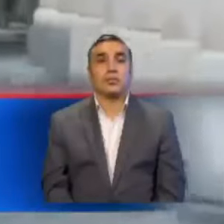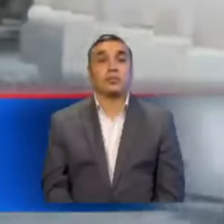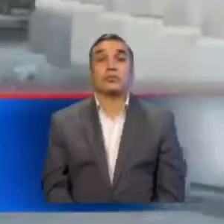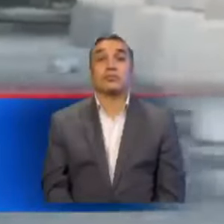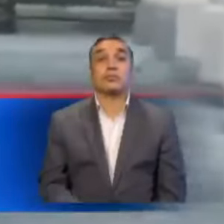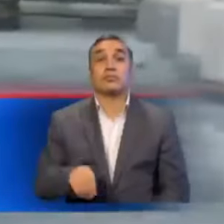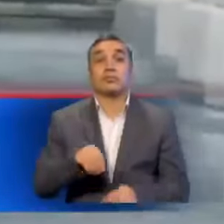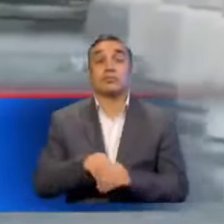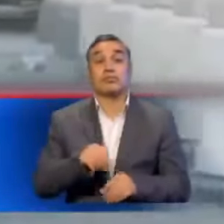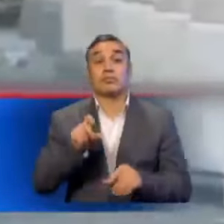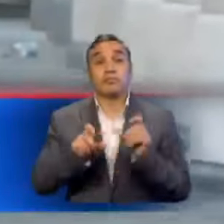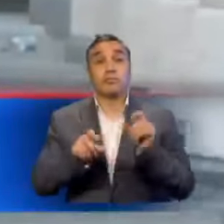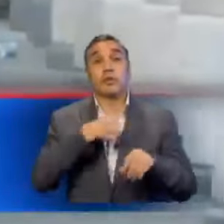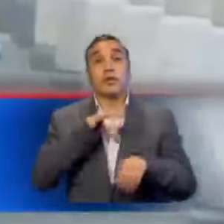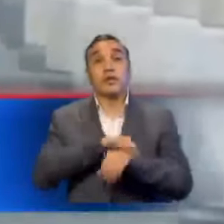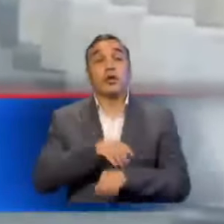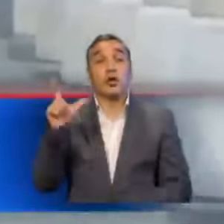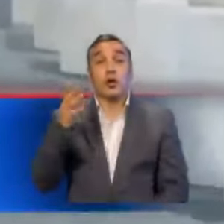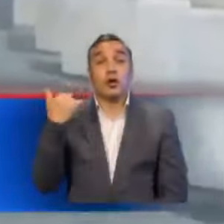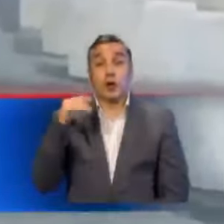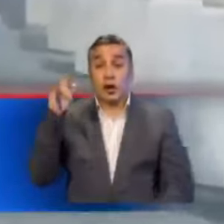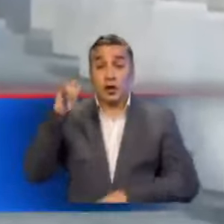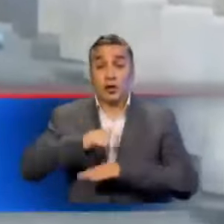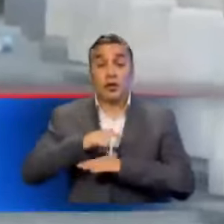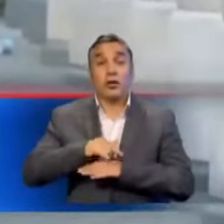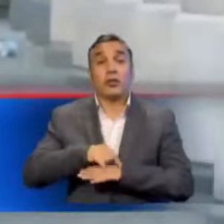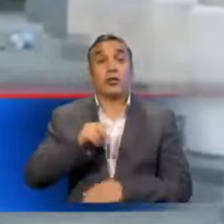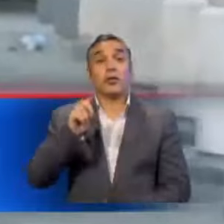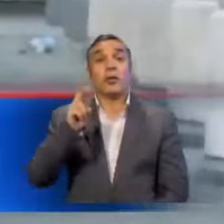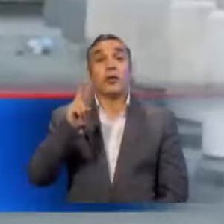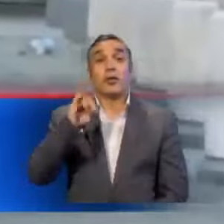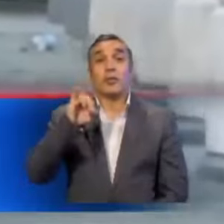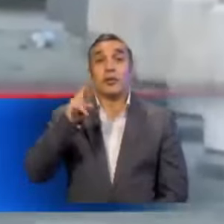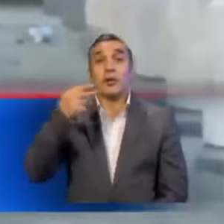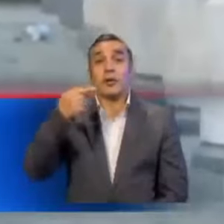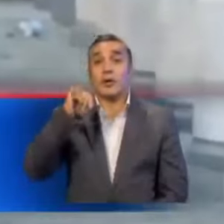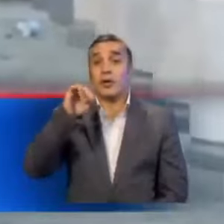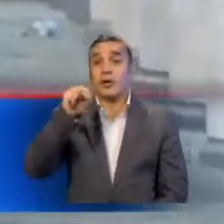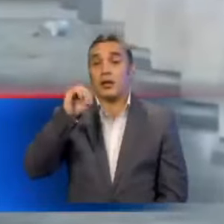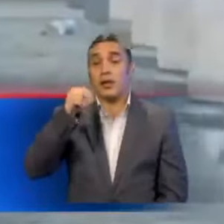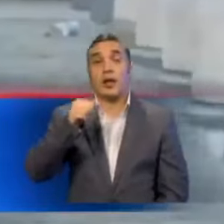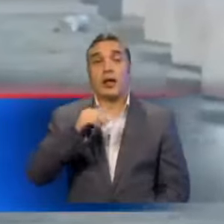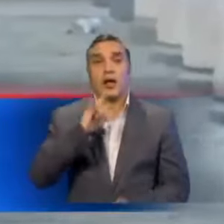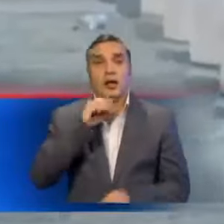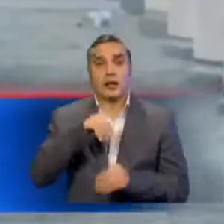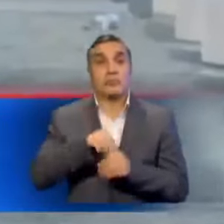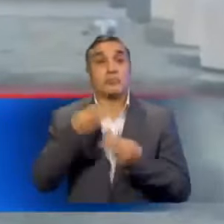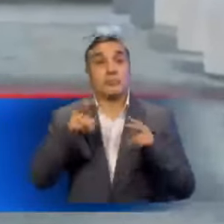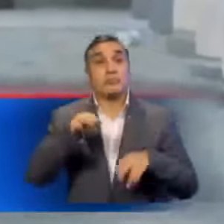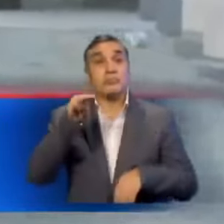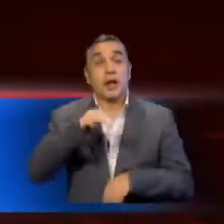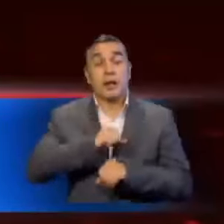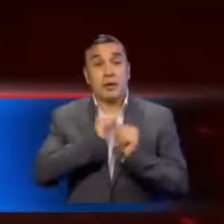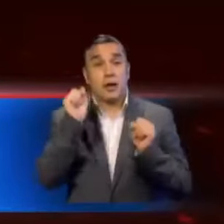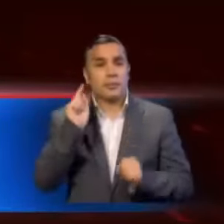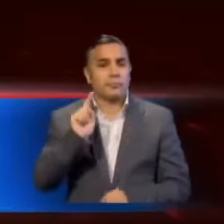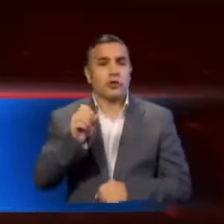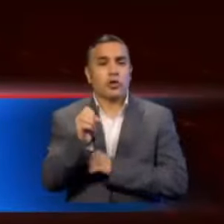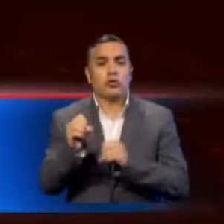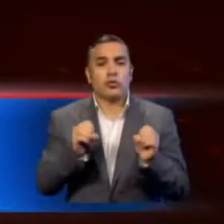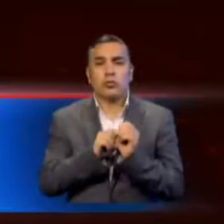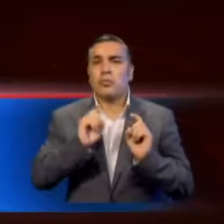Emma Coronel Aispuro fue arrestada el lunes en el aeropuerto de Dulles, Virginia, en Estados Unidos, y la mañana de este martes la oficina del sheriff